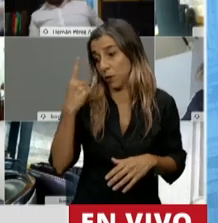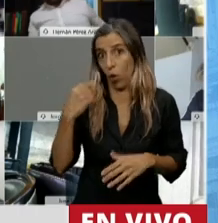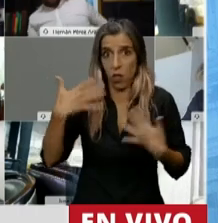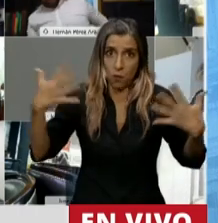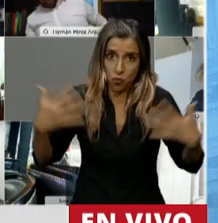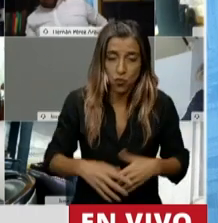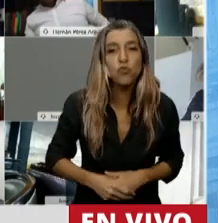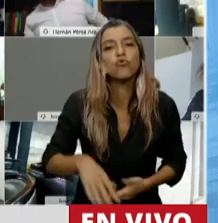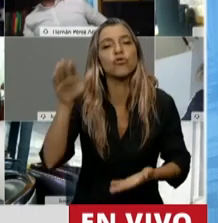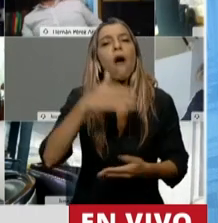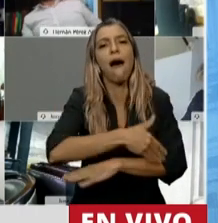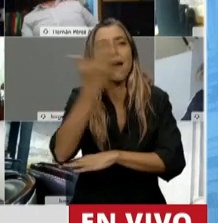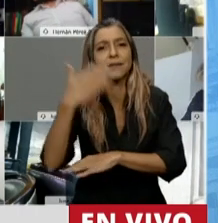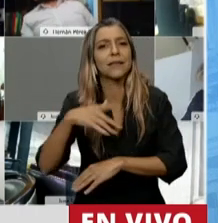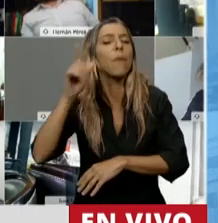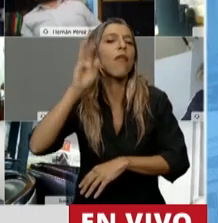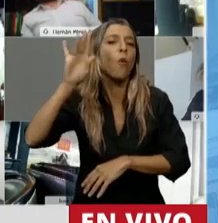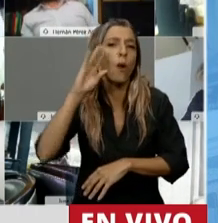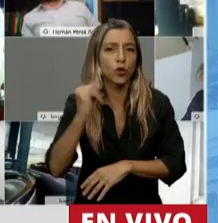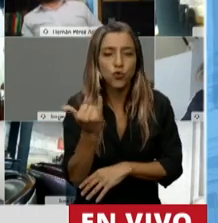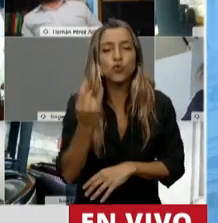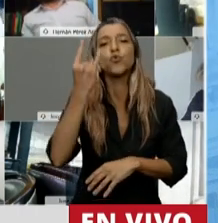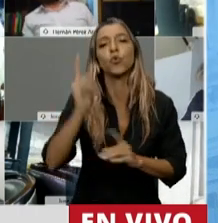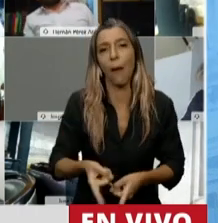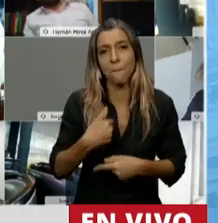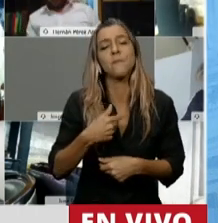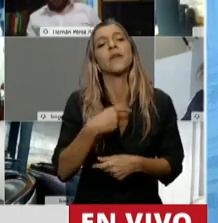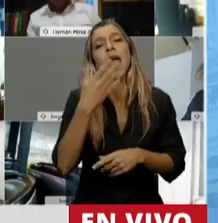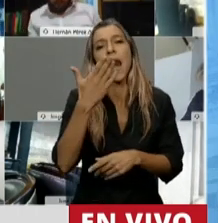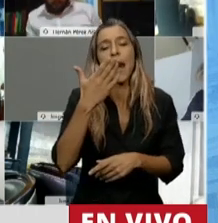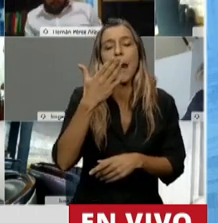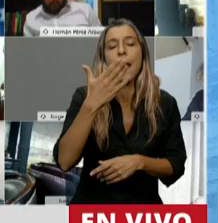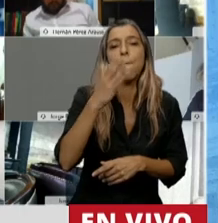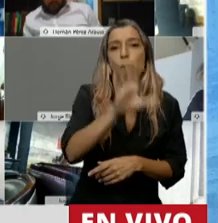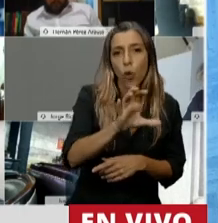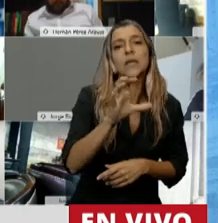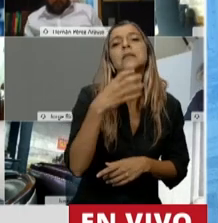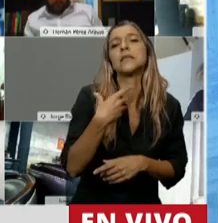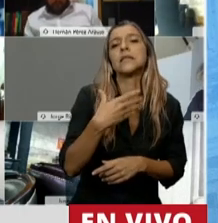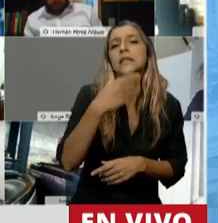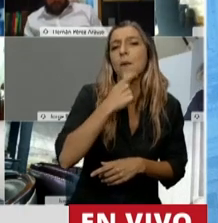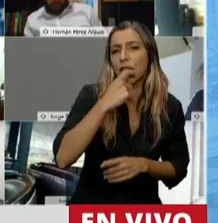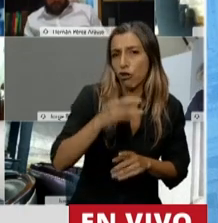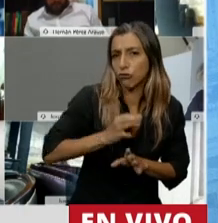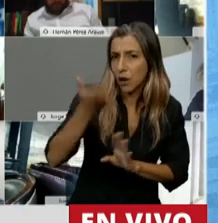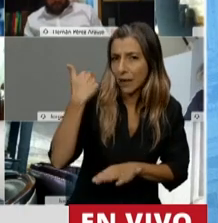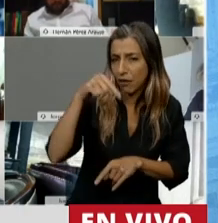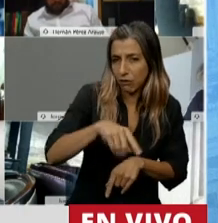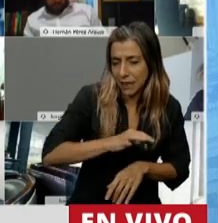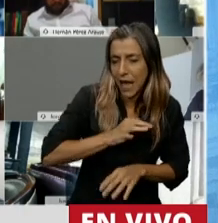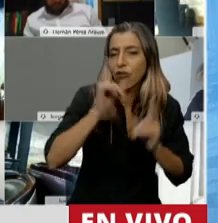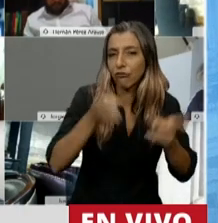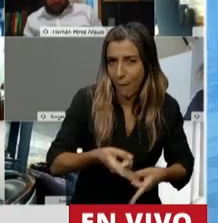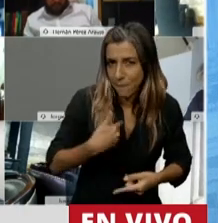de Gualeguaychú para que tengamos fotos grandes. Las movilizaciones en Mendoza a principios de este año y fines del año pasado. Lo que está pasando ahora en